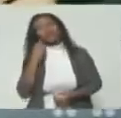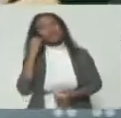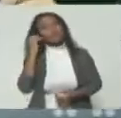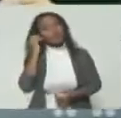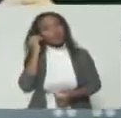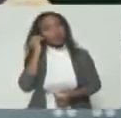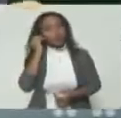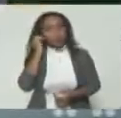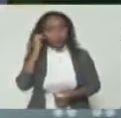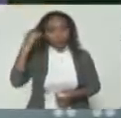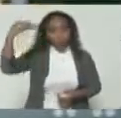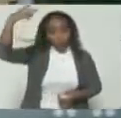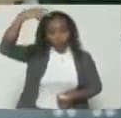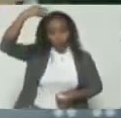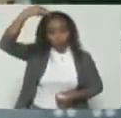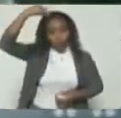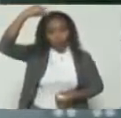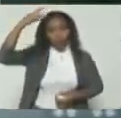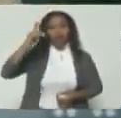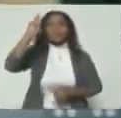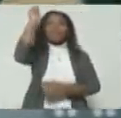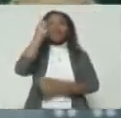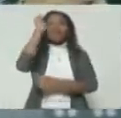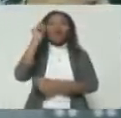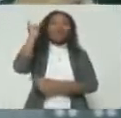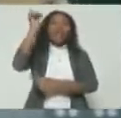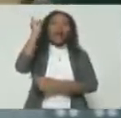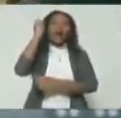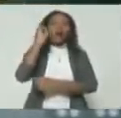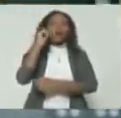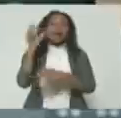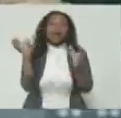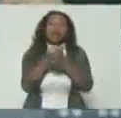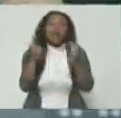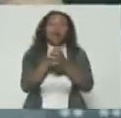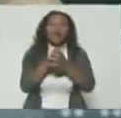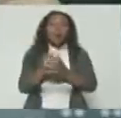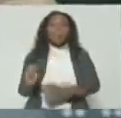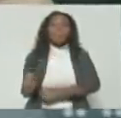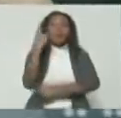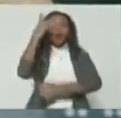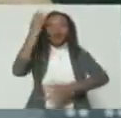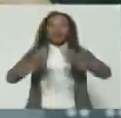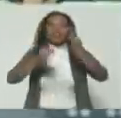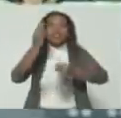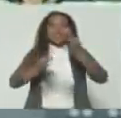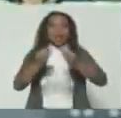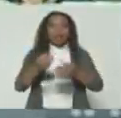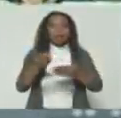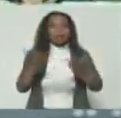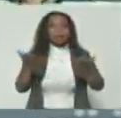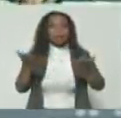Luis Parra es diputado del Yaracuy, del partido Primero Justicia, y